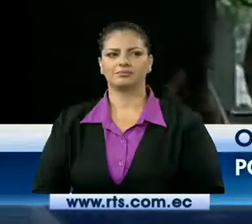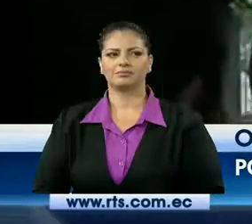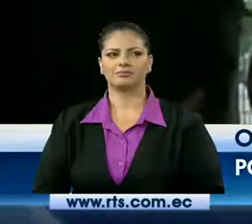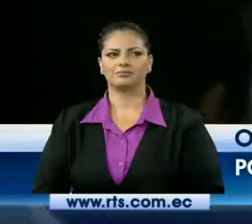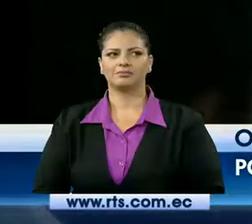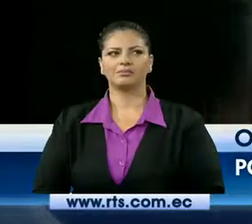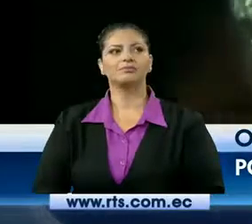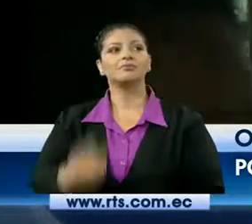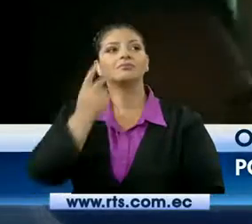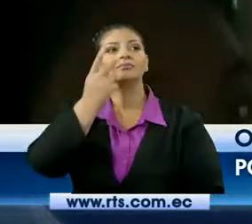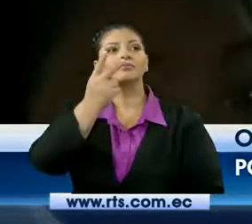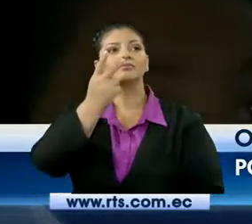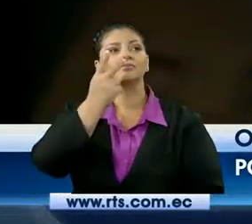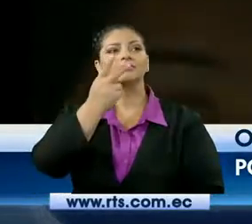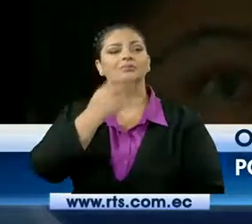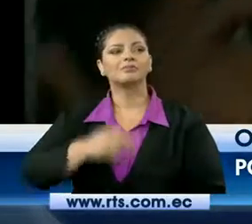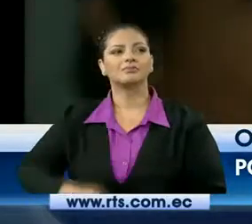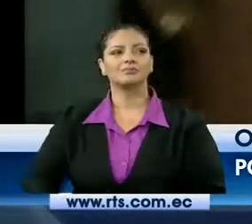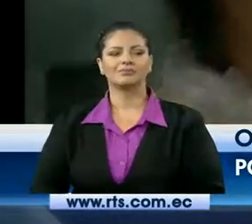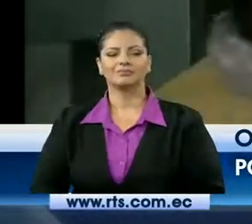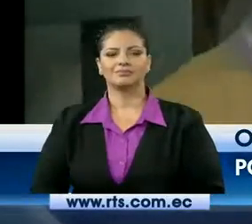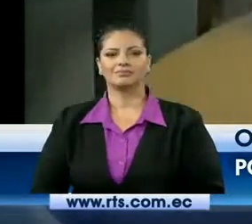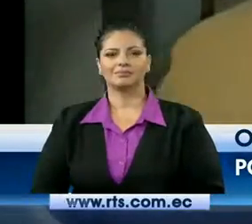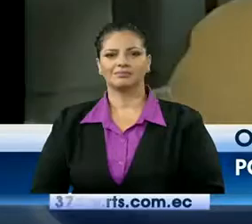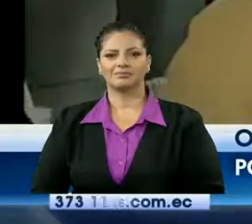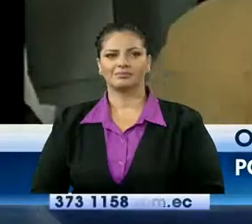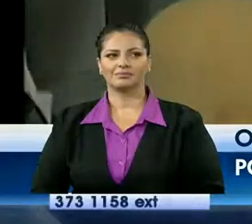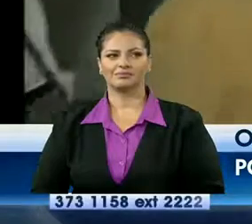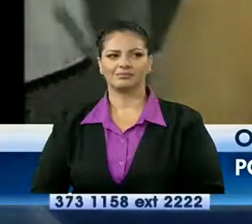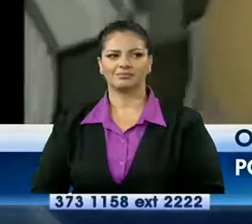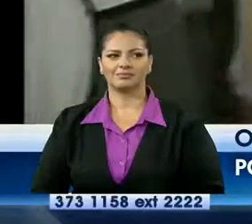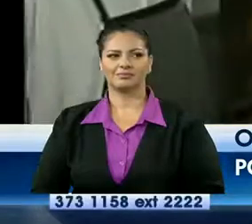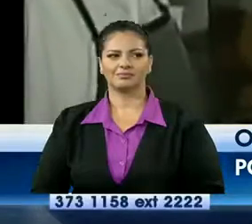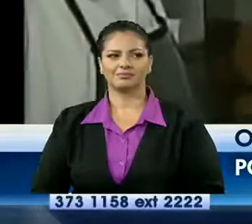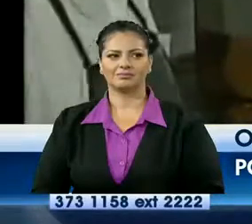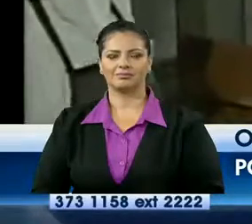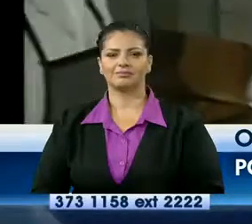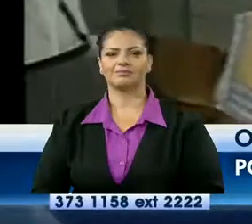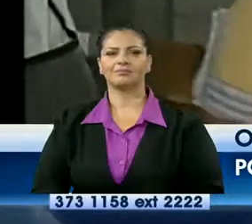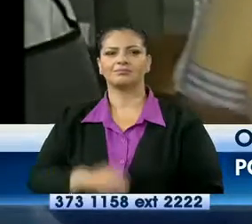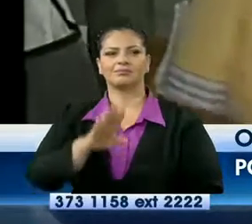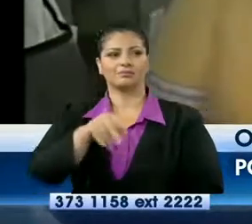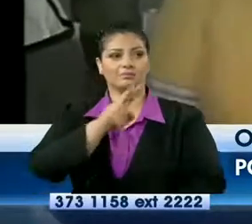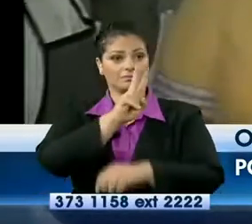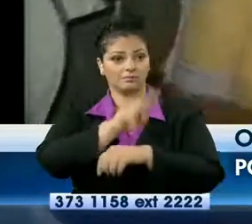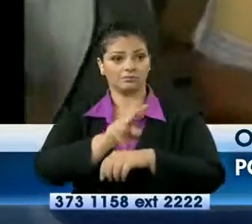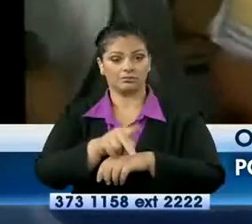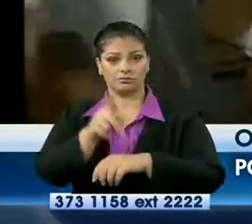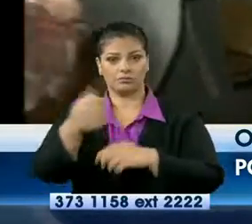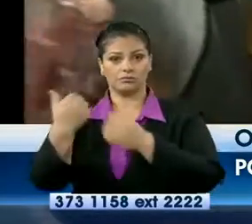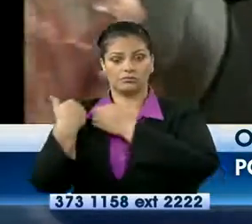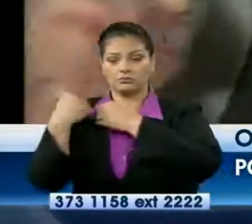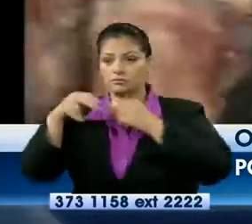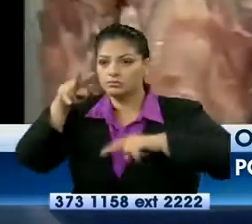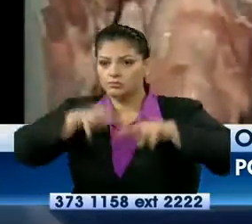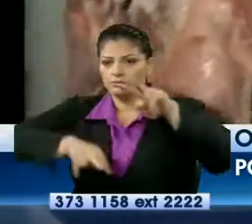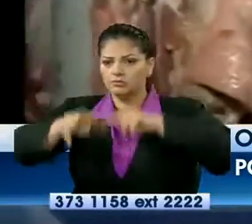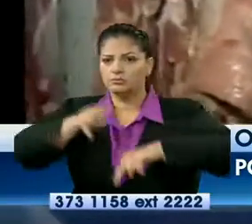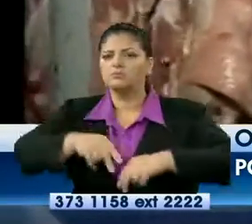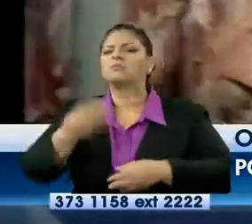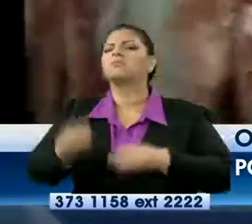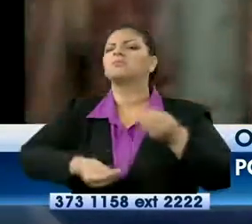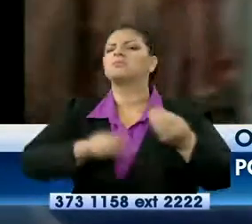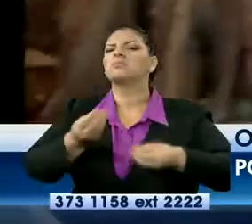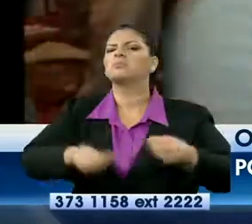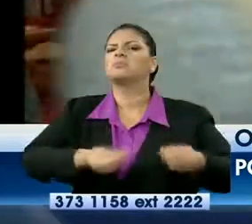Martín, no te puedo sostener, pero Martín, ¿cómo vas a pedir que te sostenga? Usted también es comisaria, recuérdenos el trabajo que realizan esta mañana. Un control de precios y